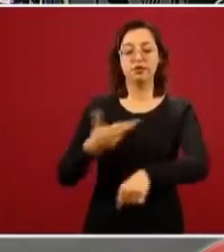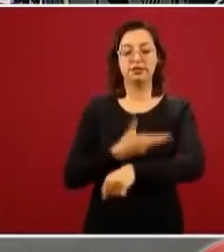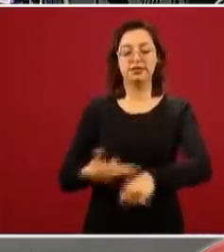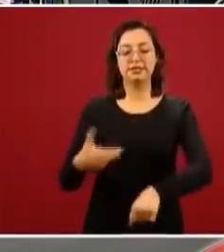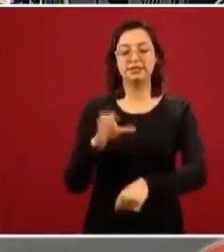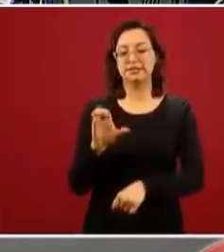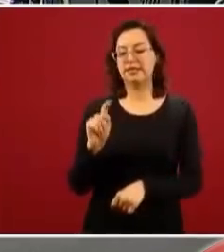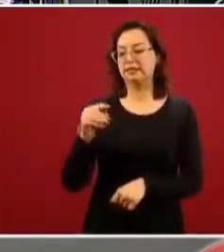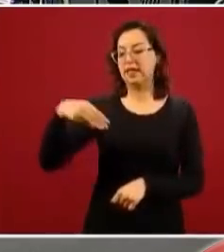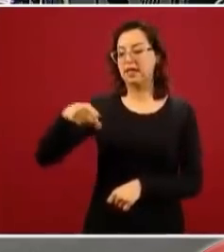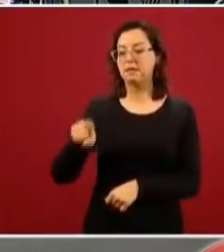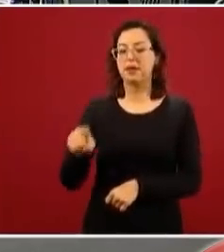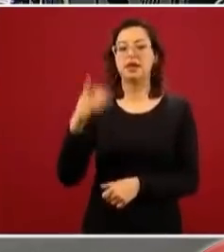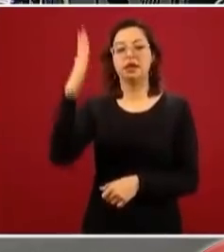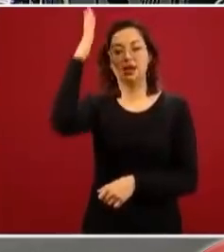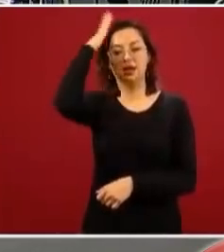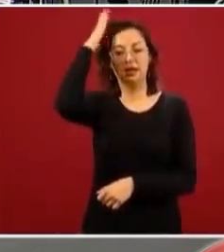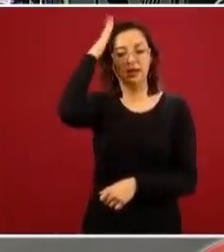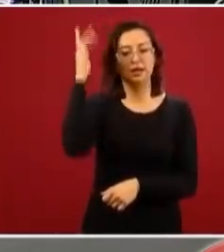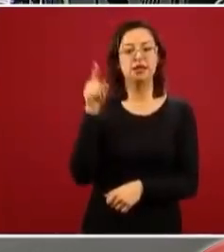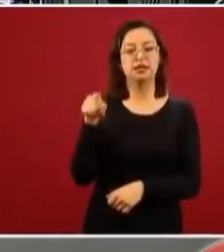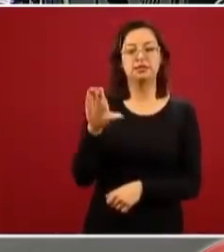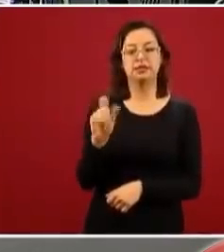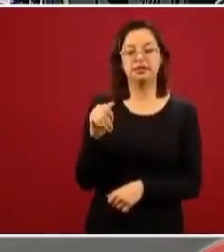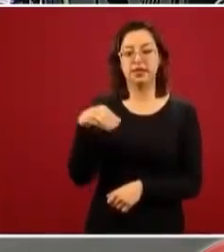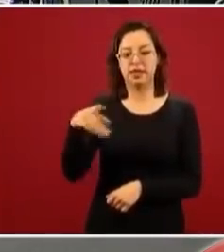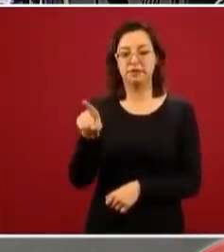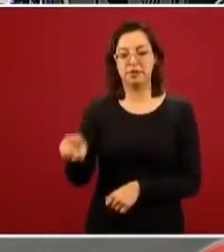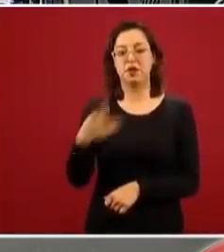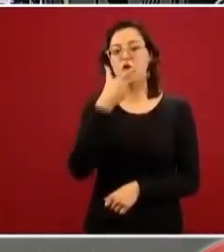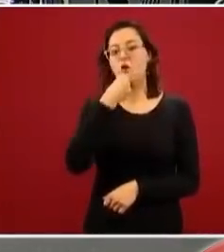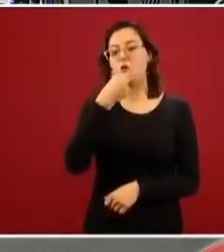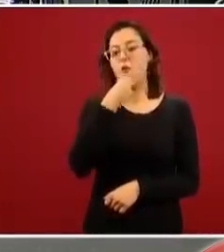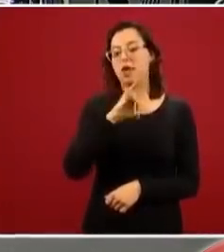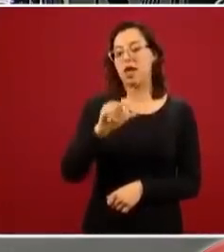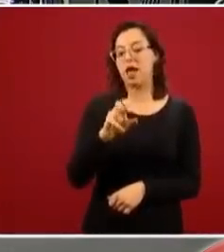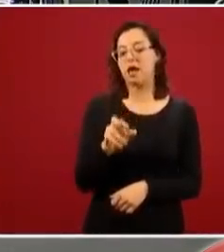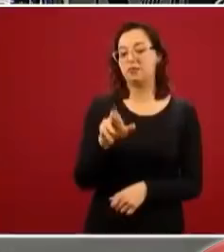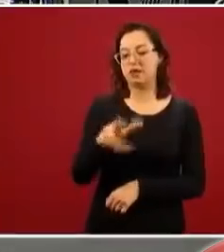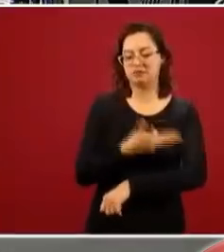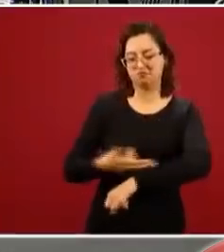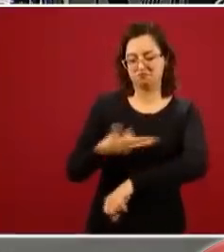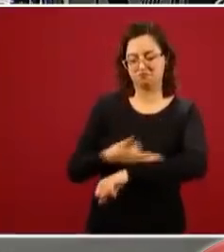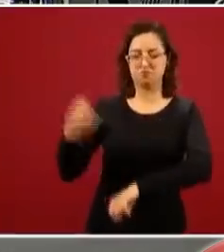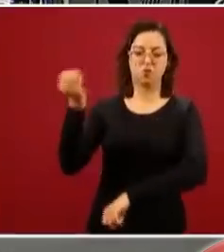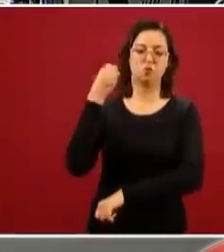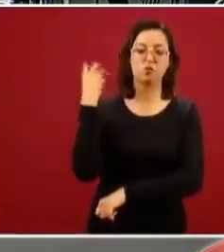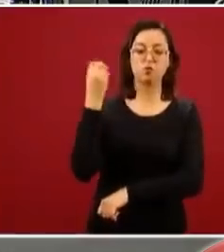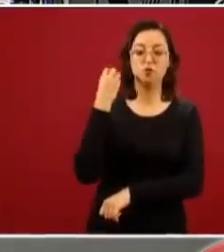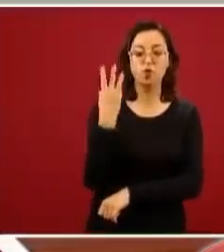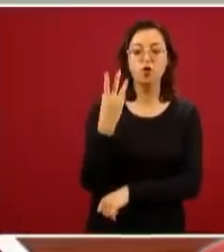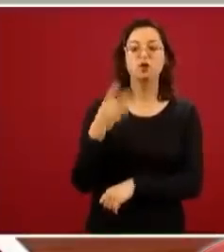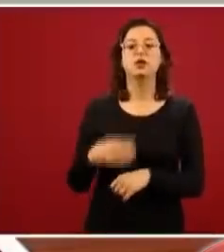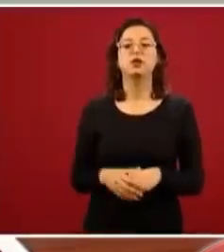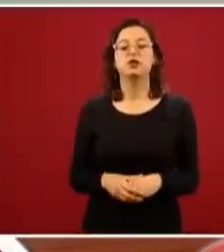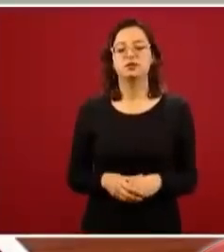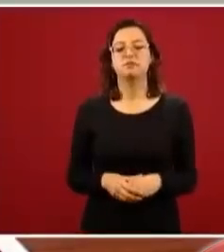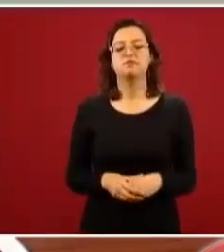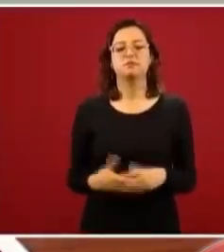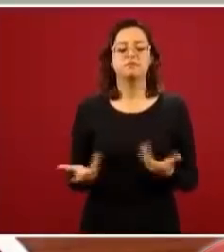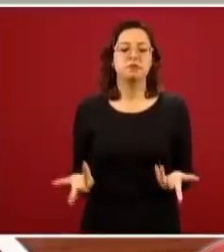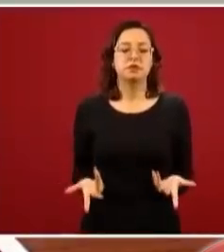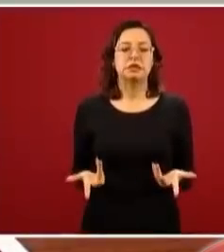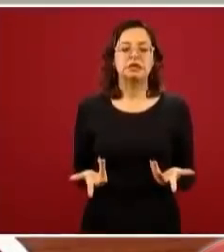particularmente por el líder de la CTM allá en Sonora, Javier Villarreal. Hay una serie de elementos que sí me